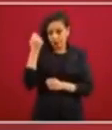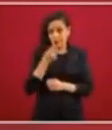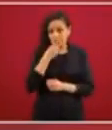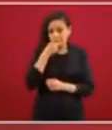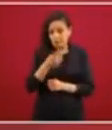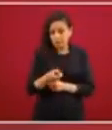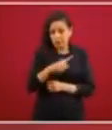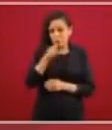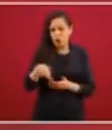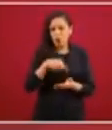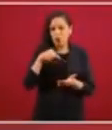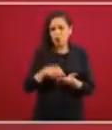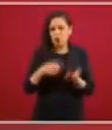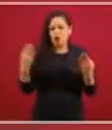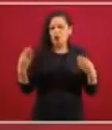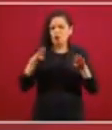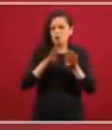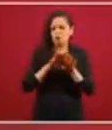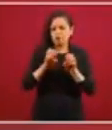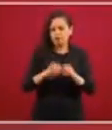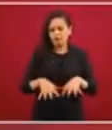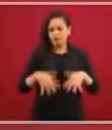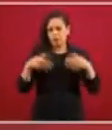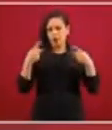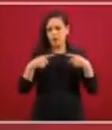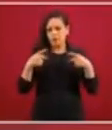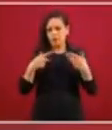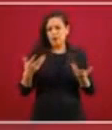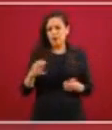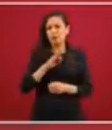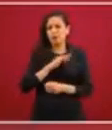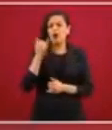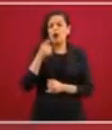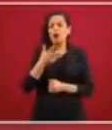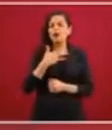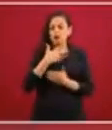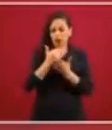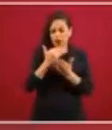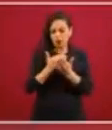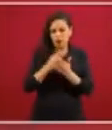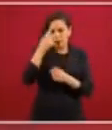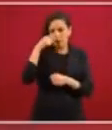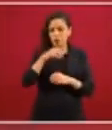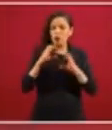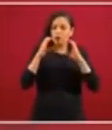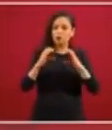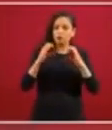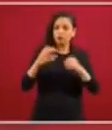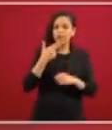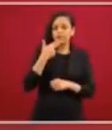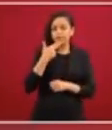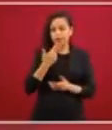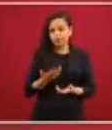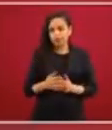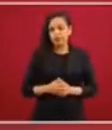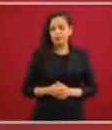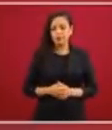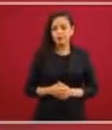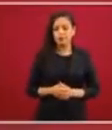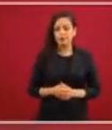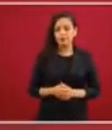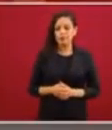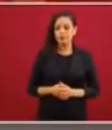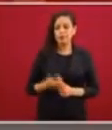públicos cerrados y hay una serie de recomendaciones de higiene que se pueden instrumentar. Ya ha habido una excelente comunicación, además con